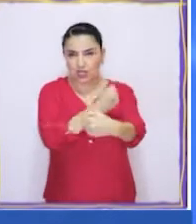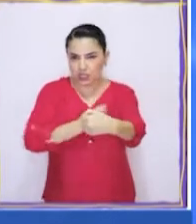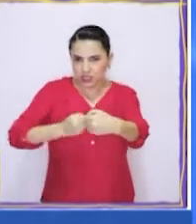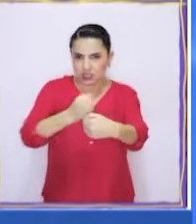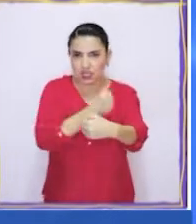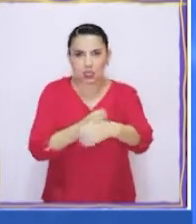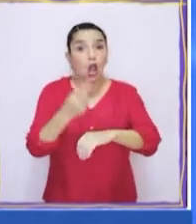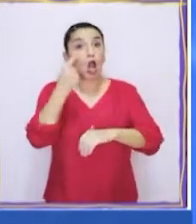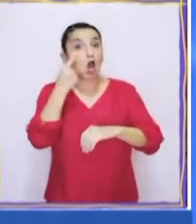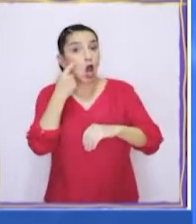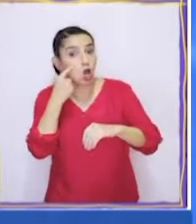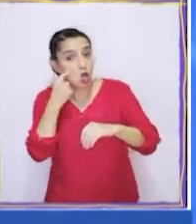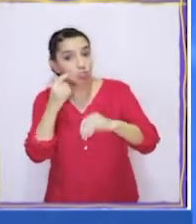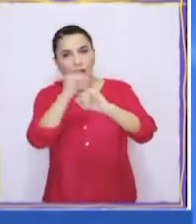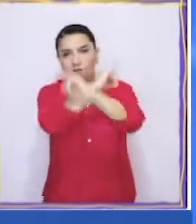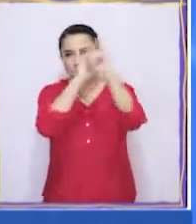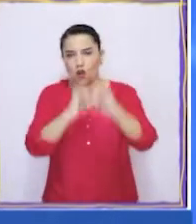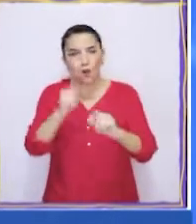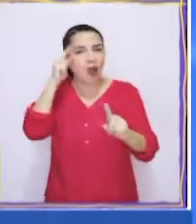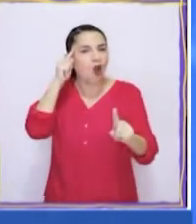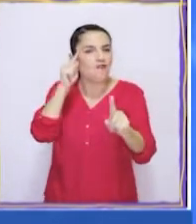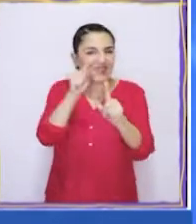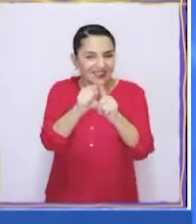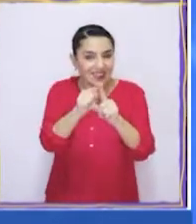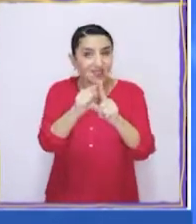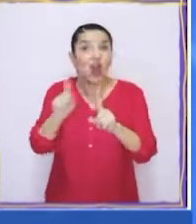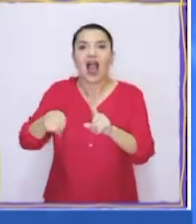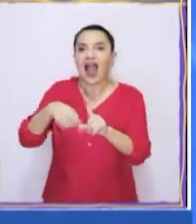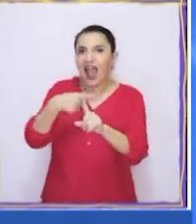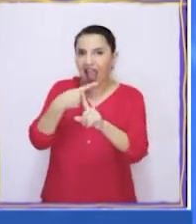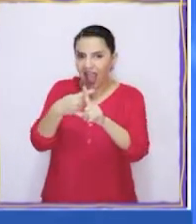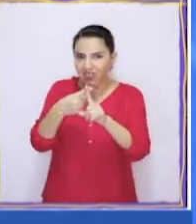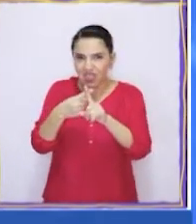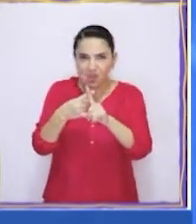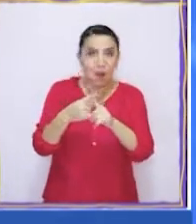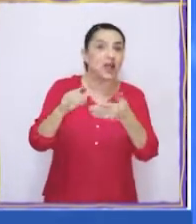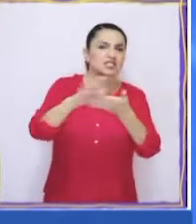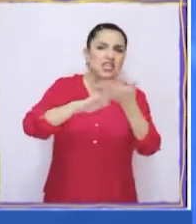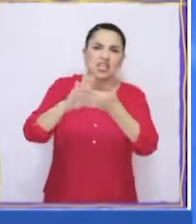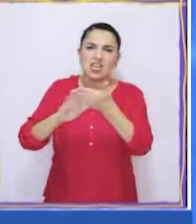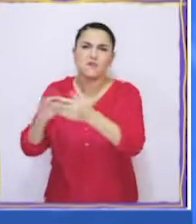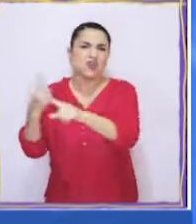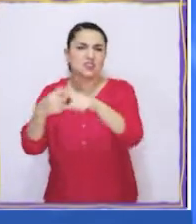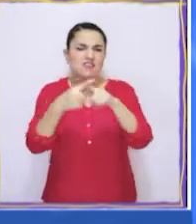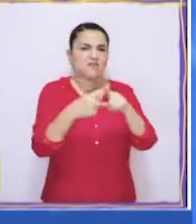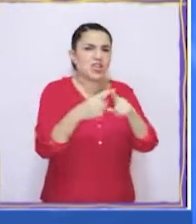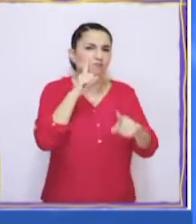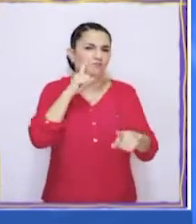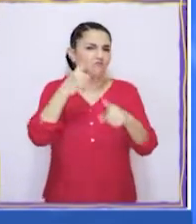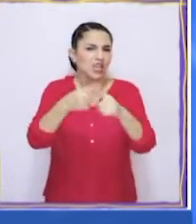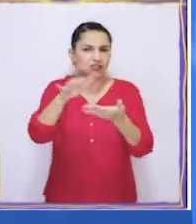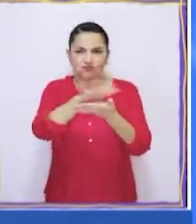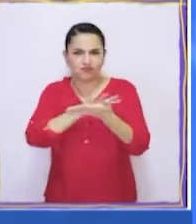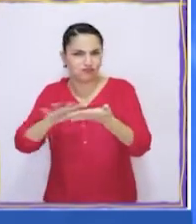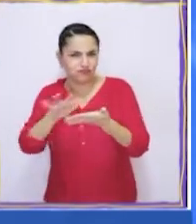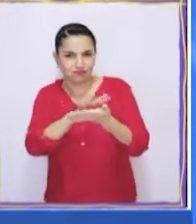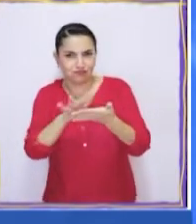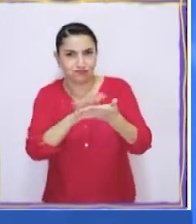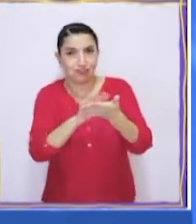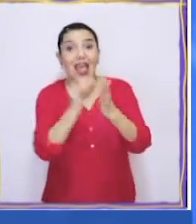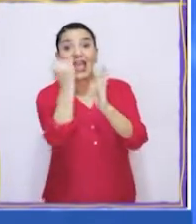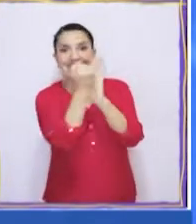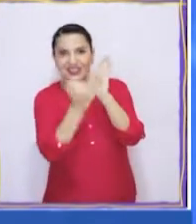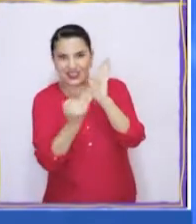conocer su estructura y su propósito además dimos ejemplos de muchos tipos de textos instructivos